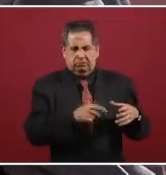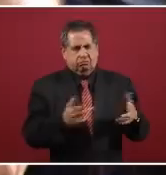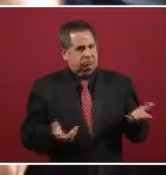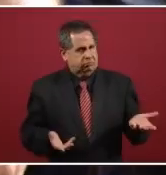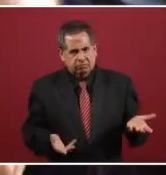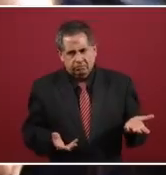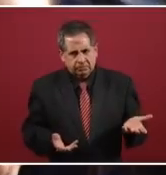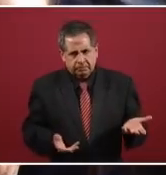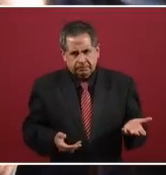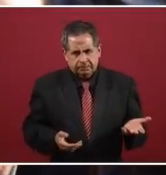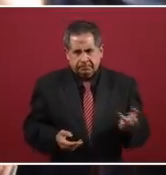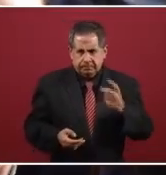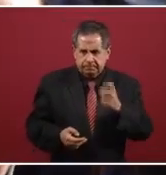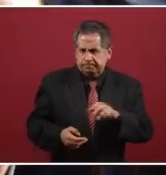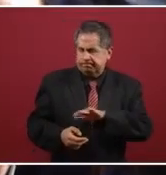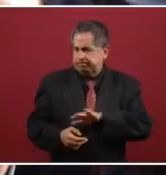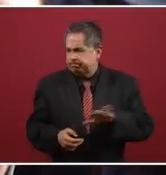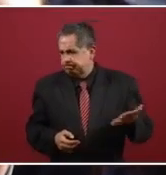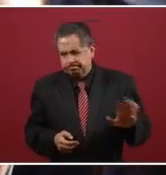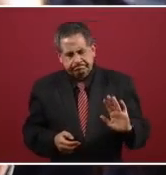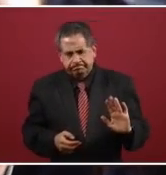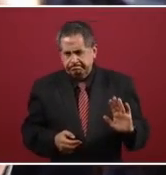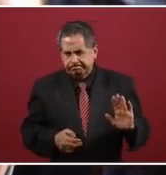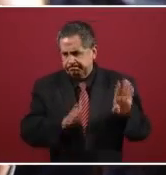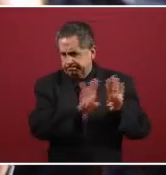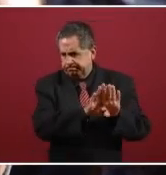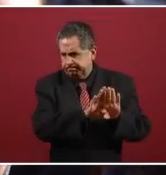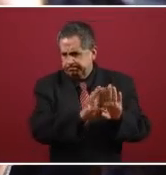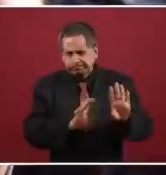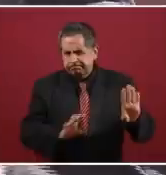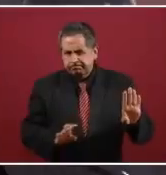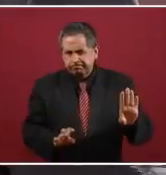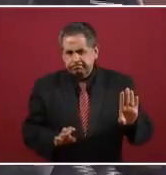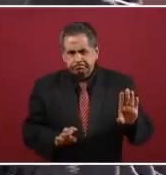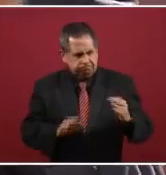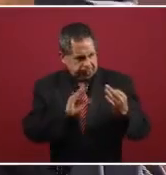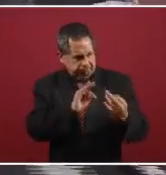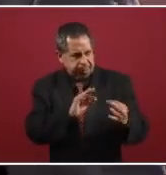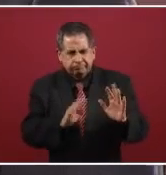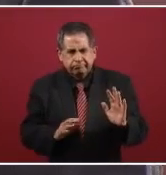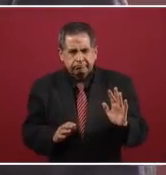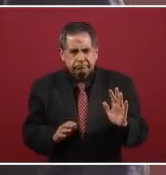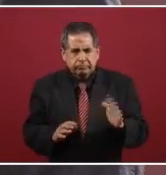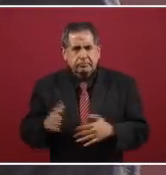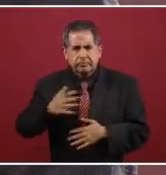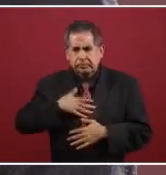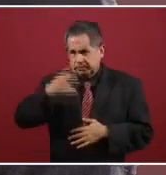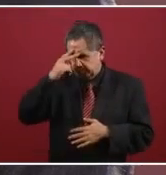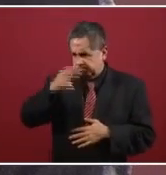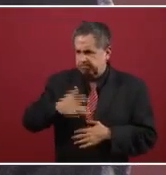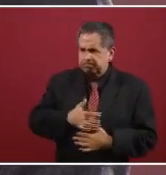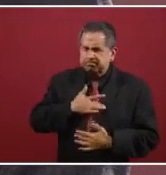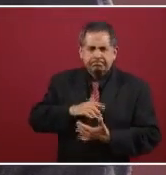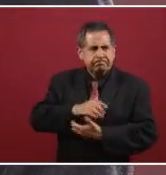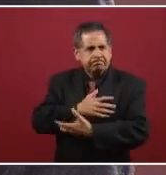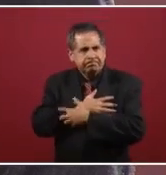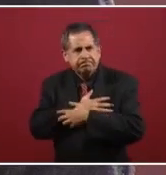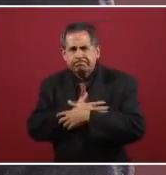A todo eso le hemos cerrado el paso, lo hemos enfrentado, porque México es un país solidario,